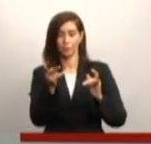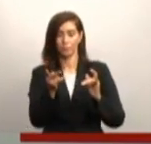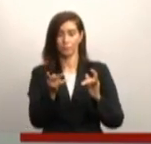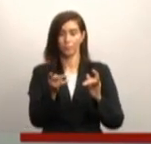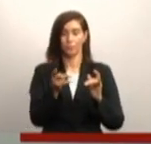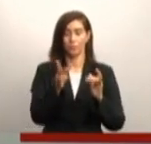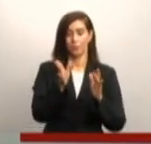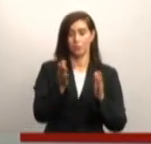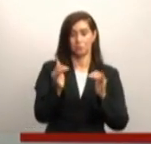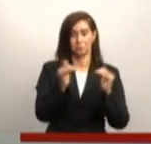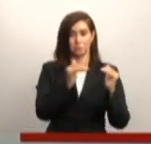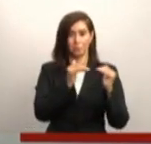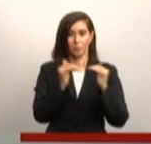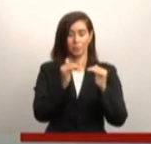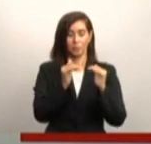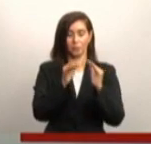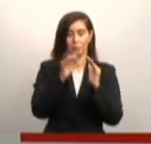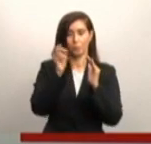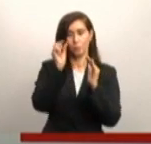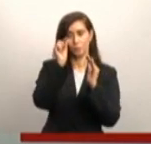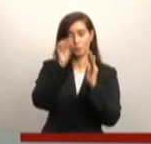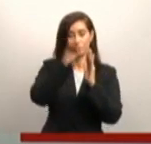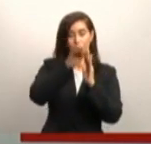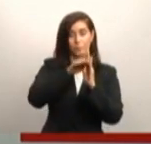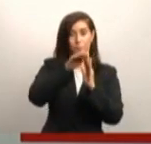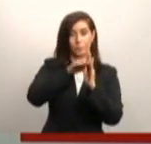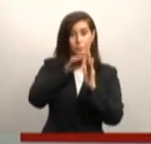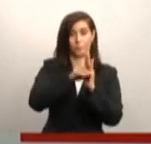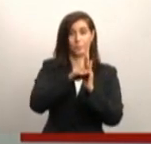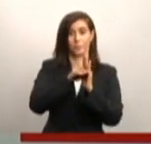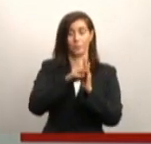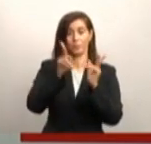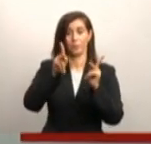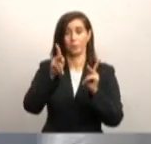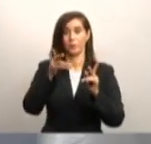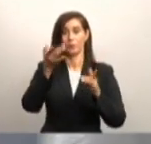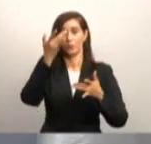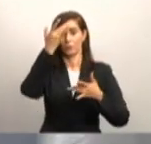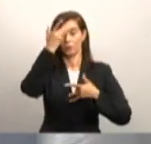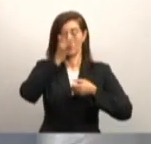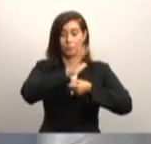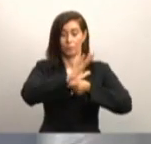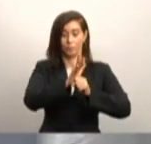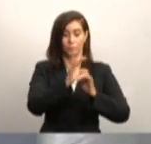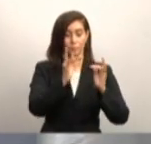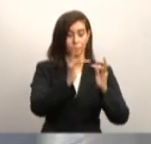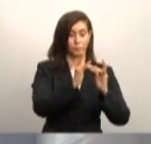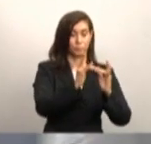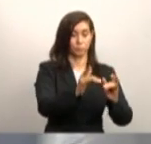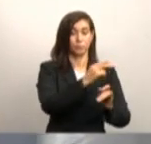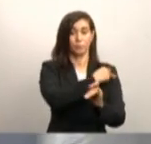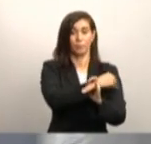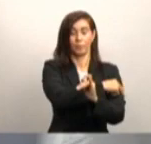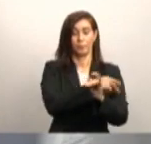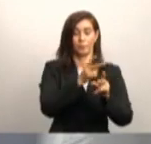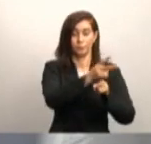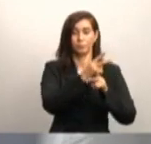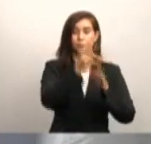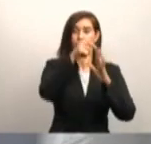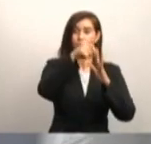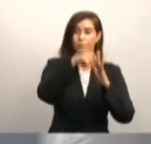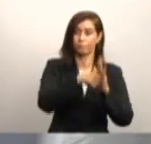pero siempre hacia la baja, en pacientes que van ingresando a UCI, que habitualmente son los